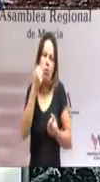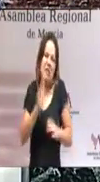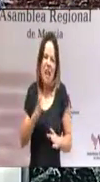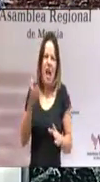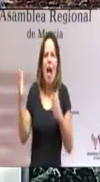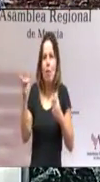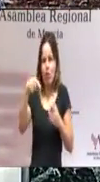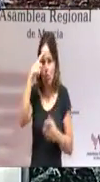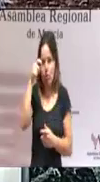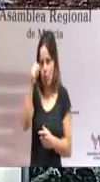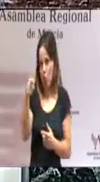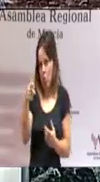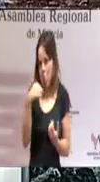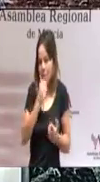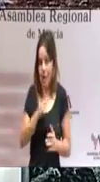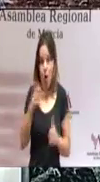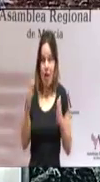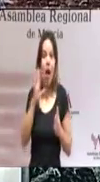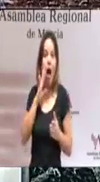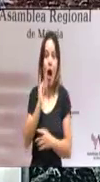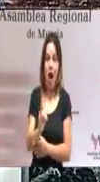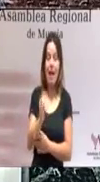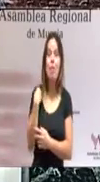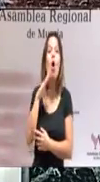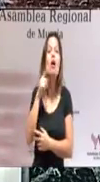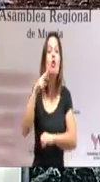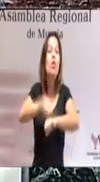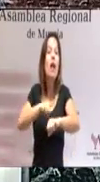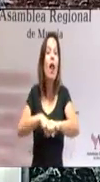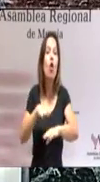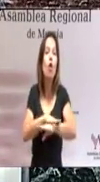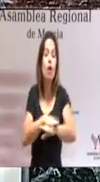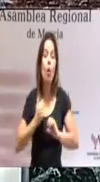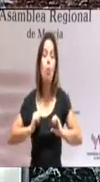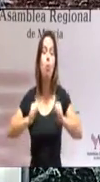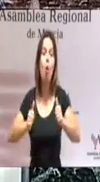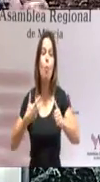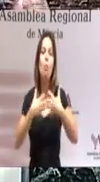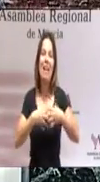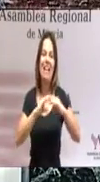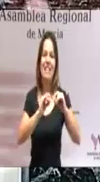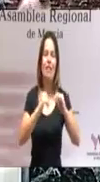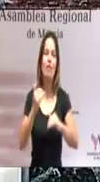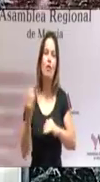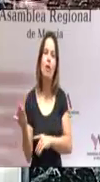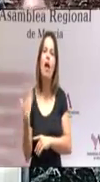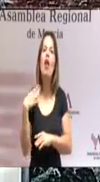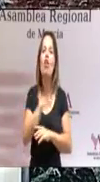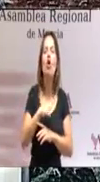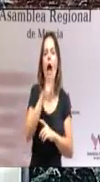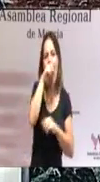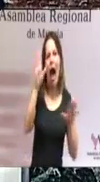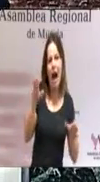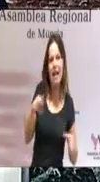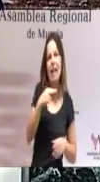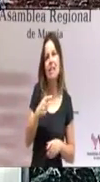¿no? Pero es que esa etapa está ahí. Y cuando usted fue delegado del Gobierno, pues se puso en marcha las desaladoras de Valdelentisco, de Águila, de San Pedro del